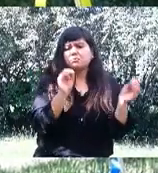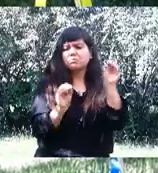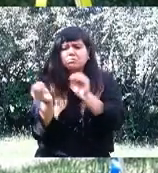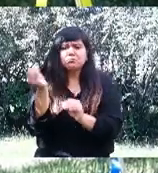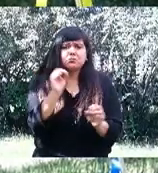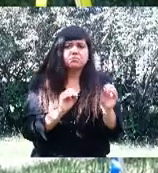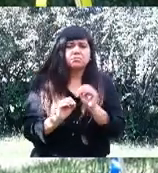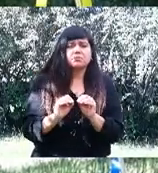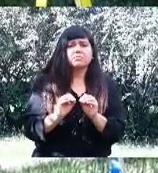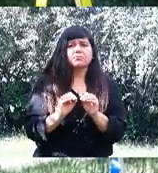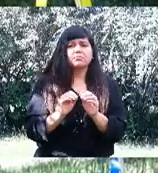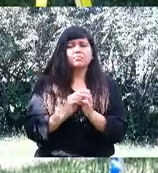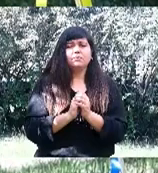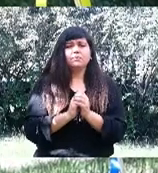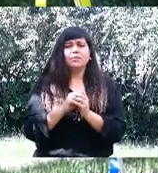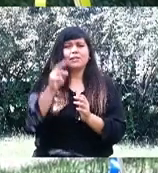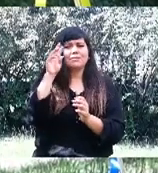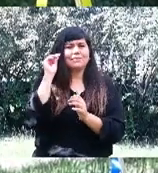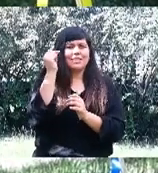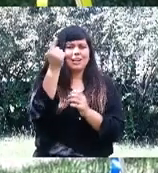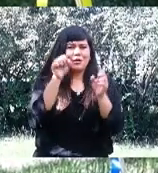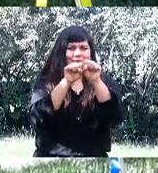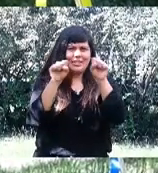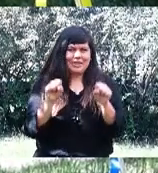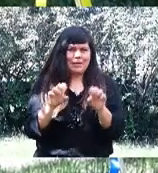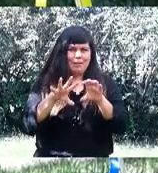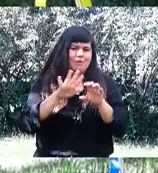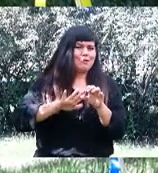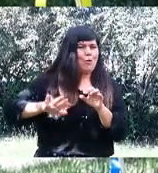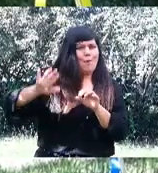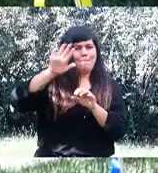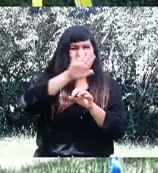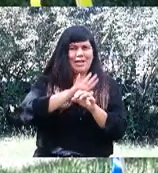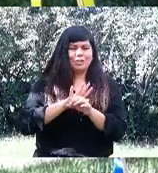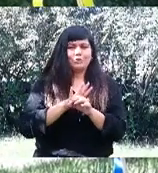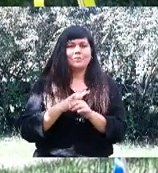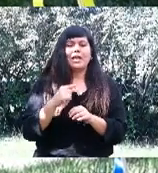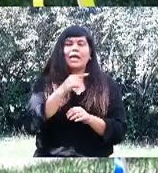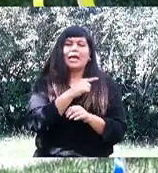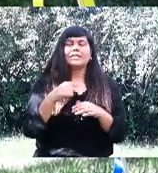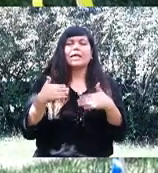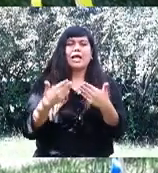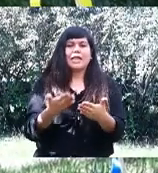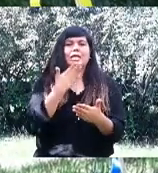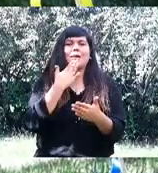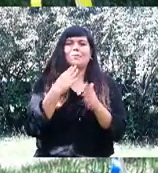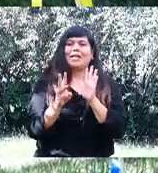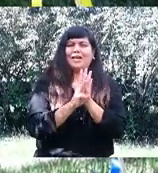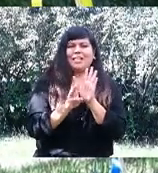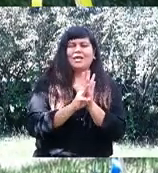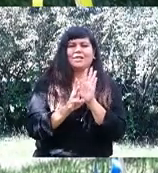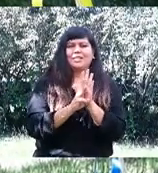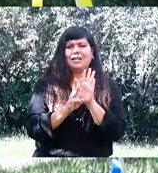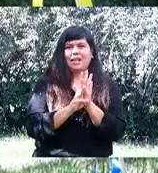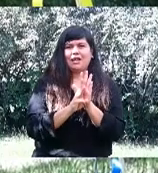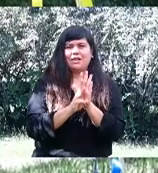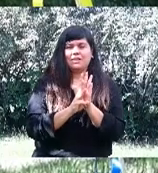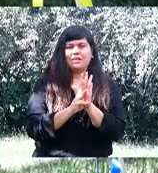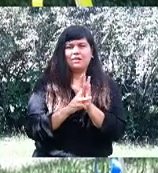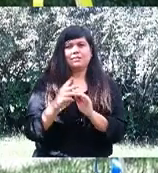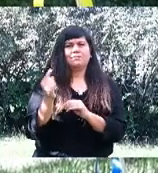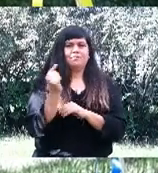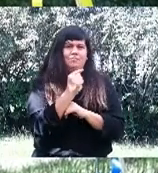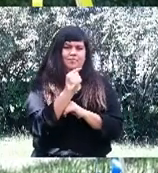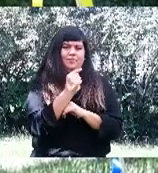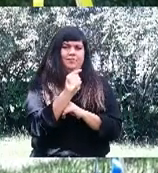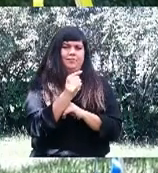eh que se fue Van creando como un sistema completo en el fondo Y eso le va otorgando un poco la identidad a este a a